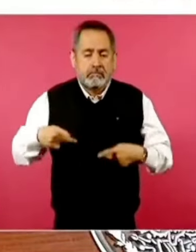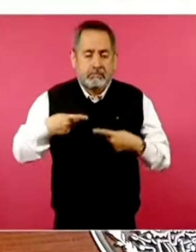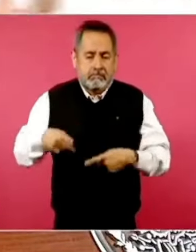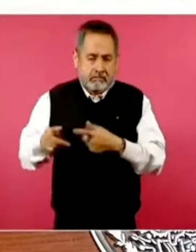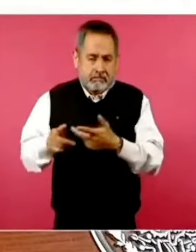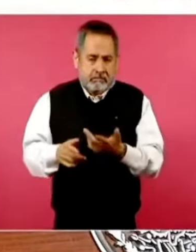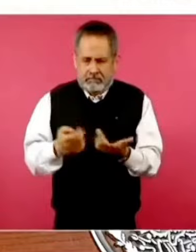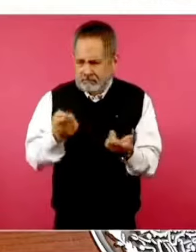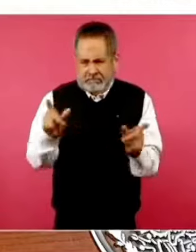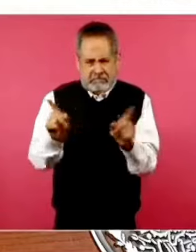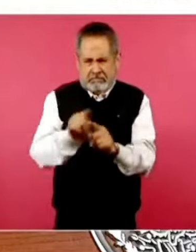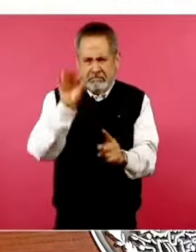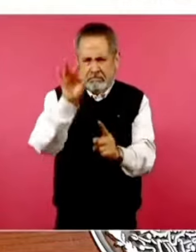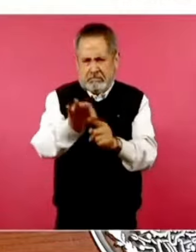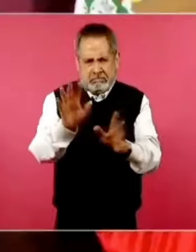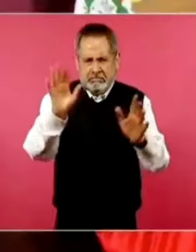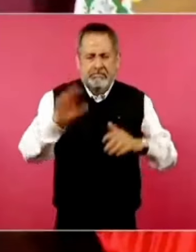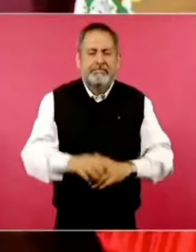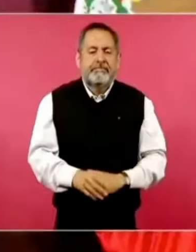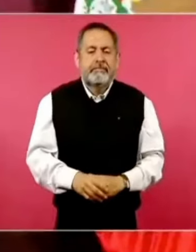Eso es todo.